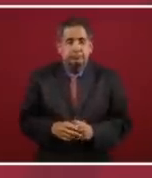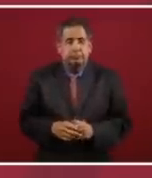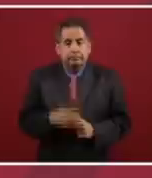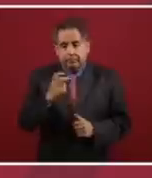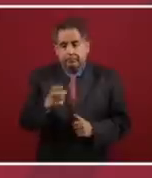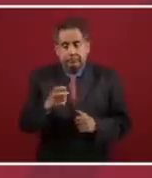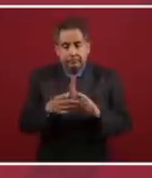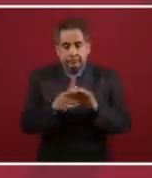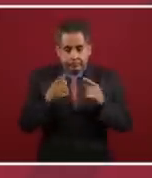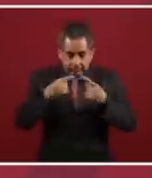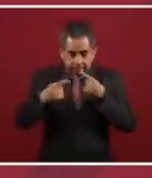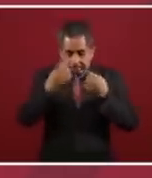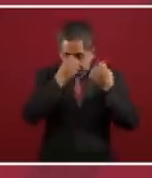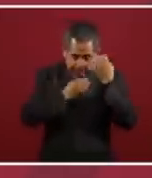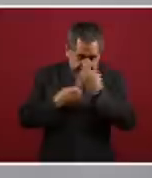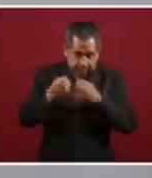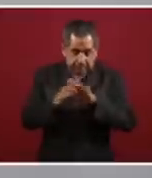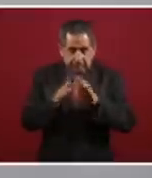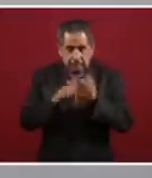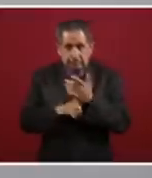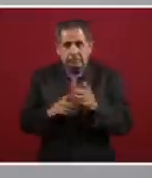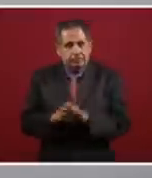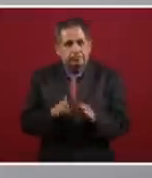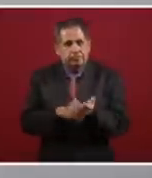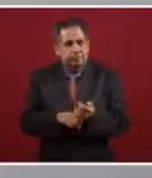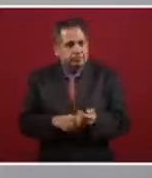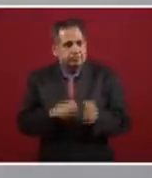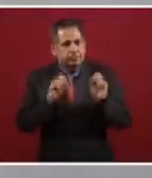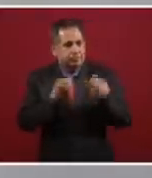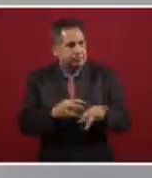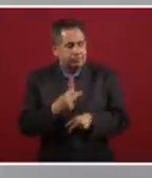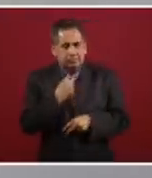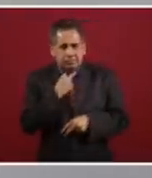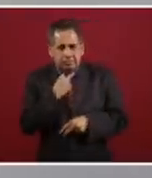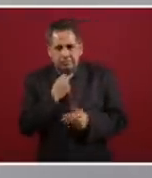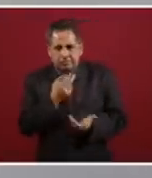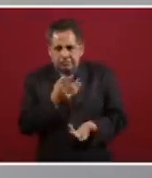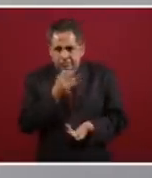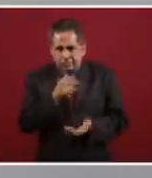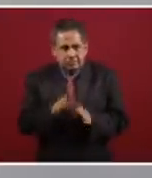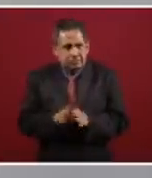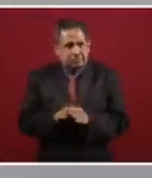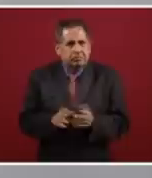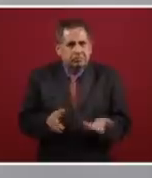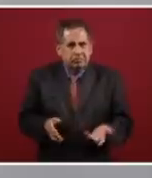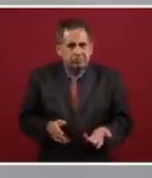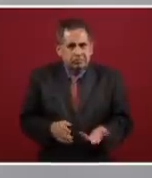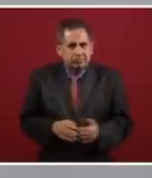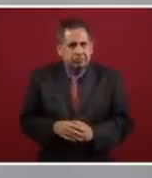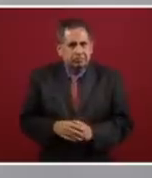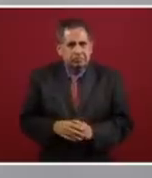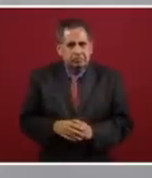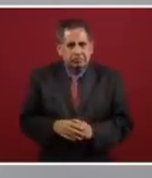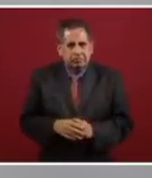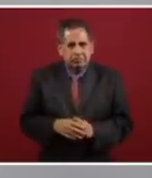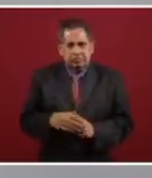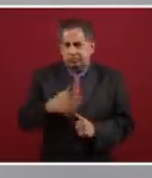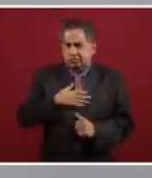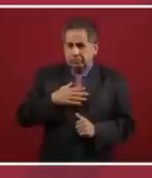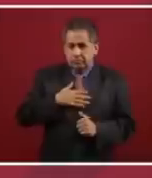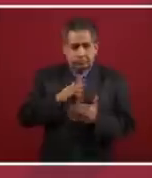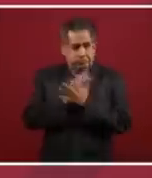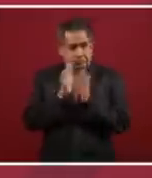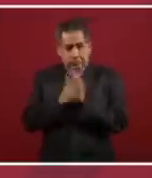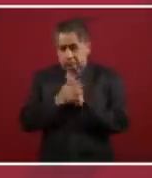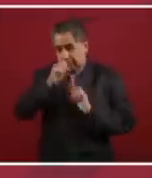Entonces estamos haciendo una revisión, ¿y cómo que sin salida? Entonces, voy a ser